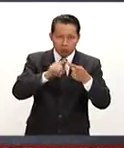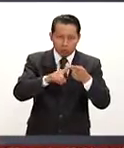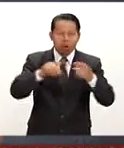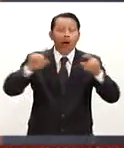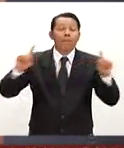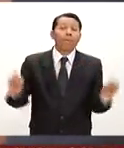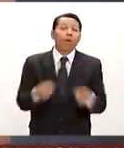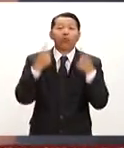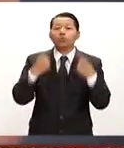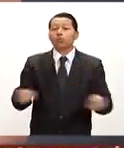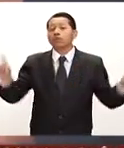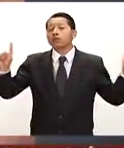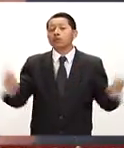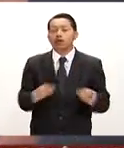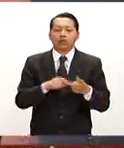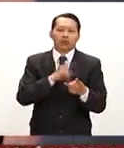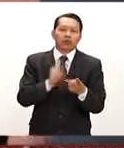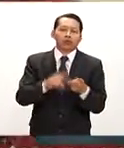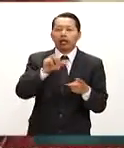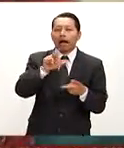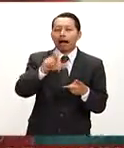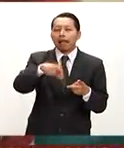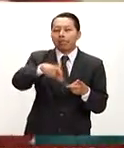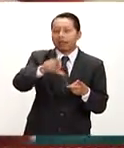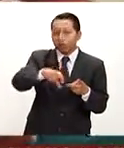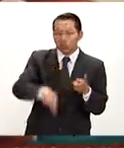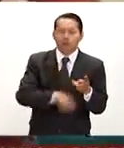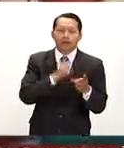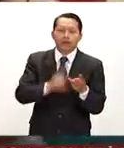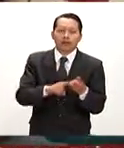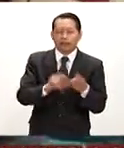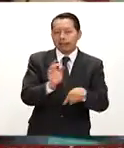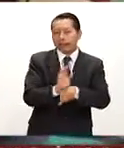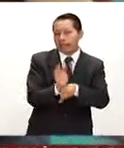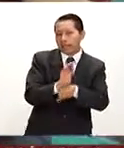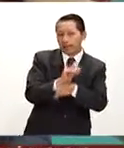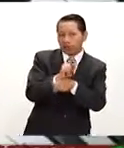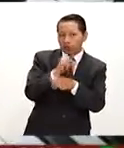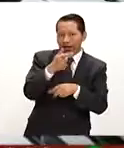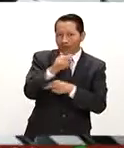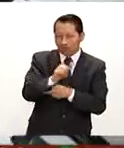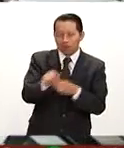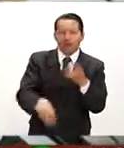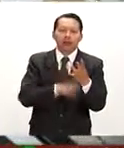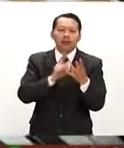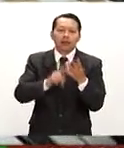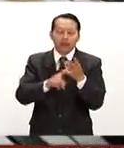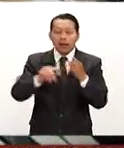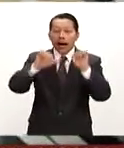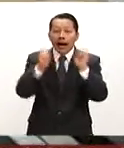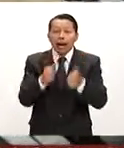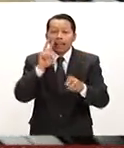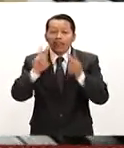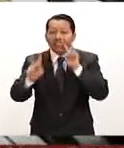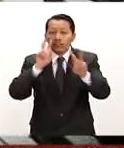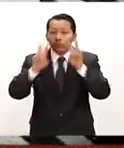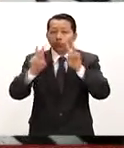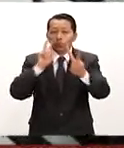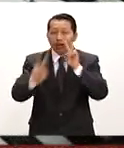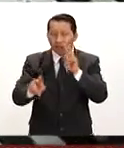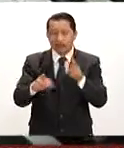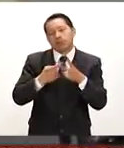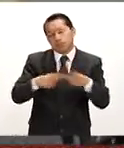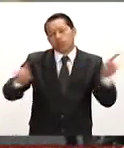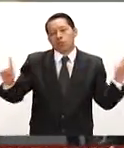música, después arquitectura, después cinematografía y en cuarto, artes visuales. Hemos iniciado con la